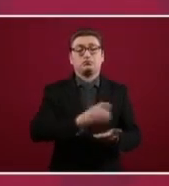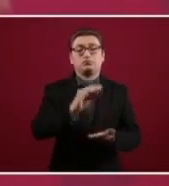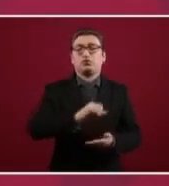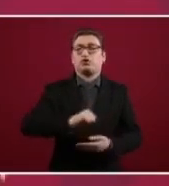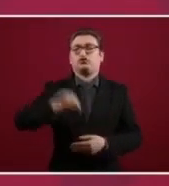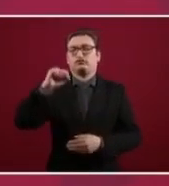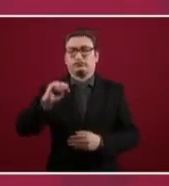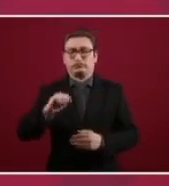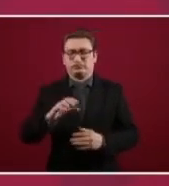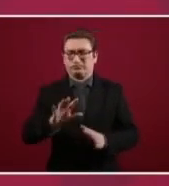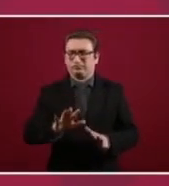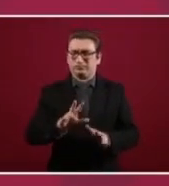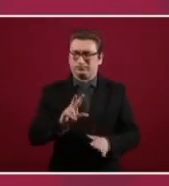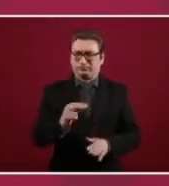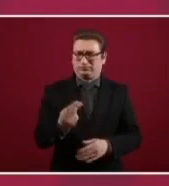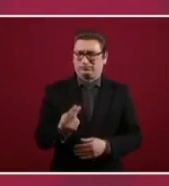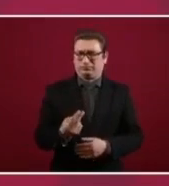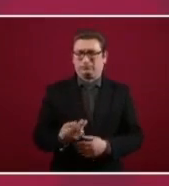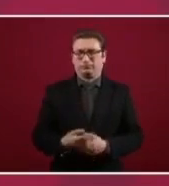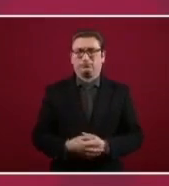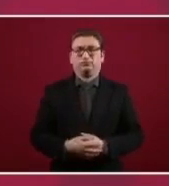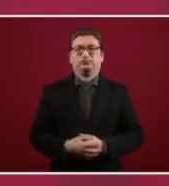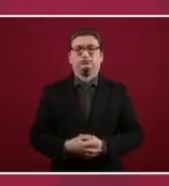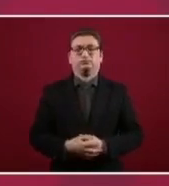inflación no necesariamente